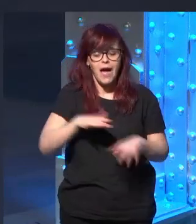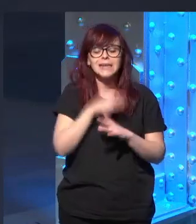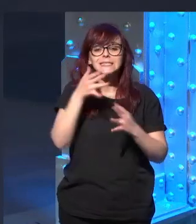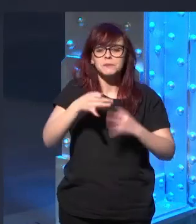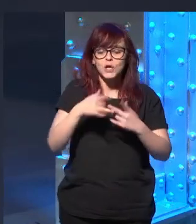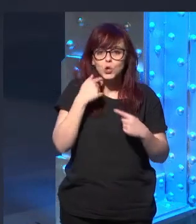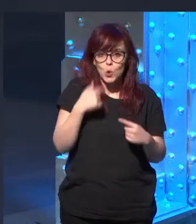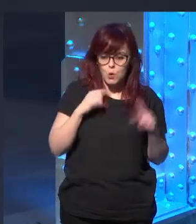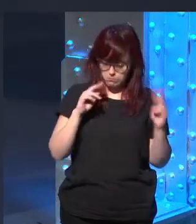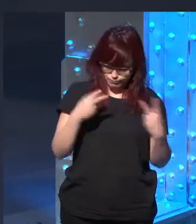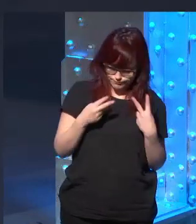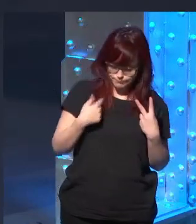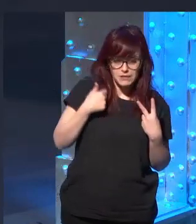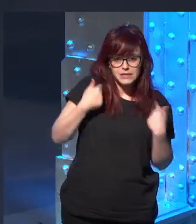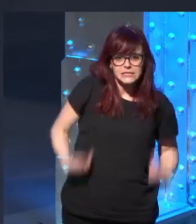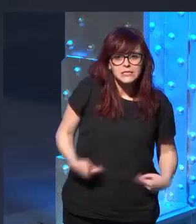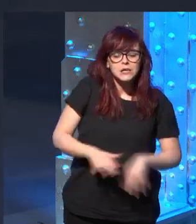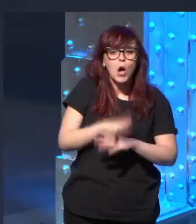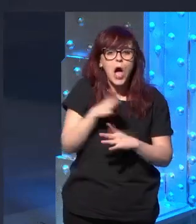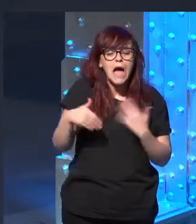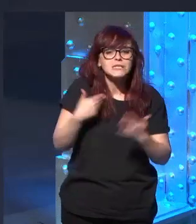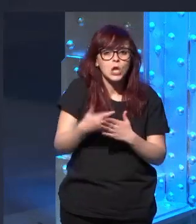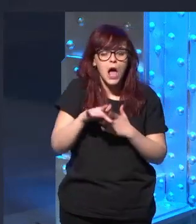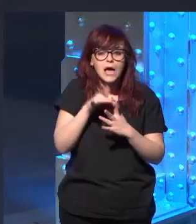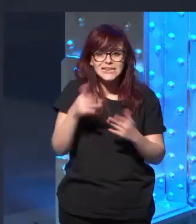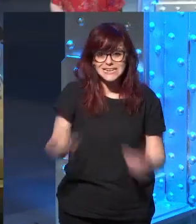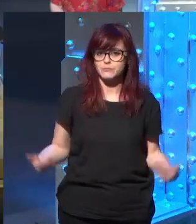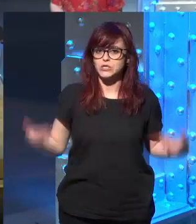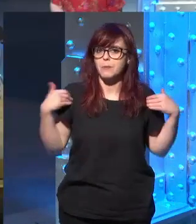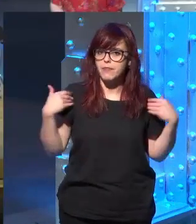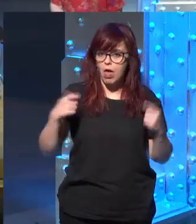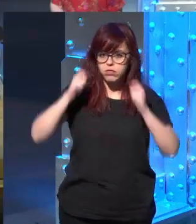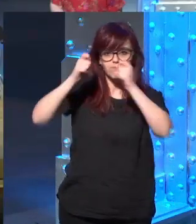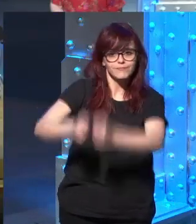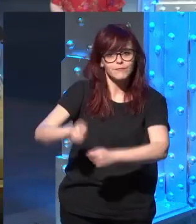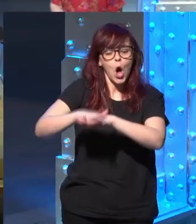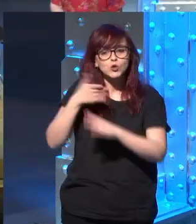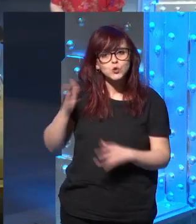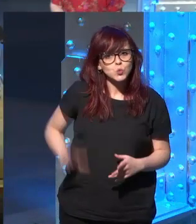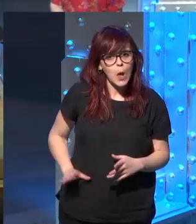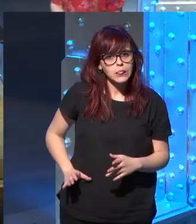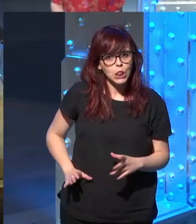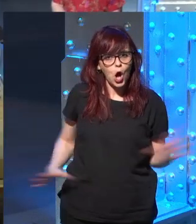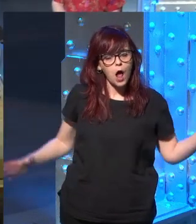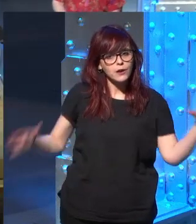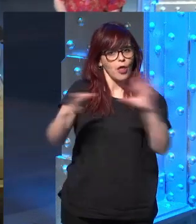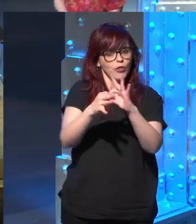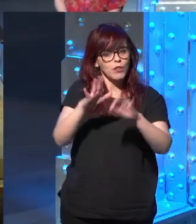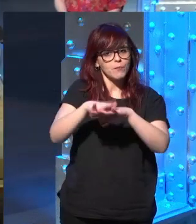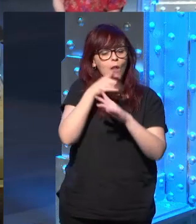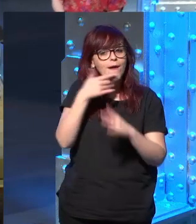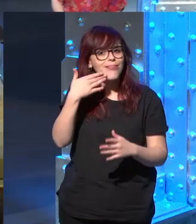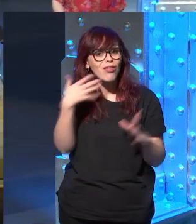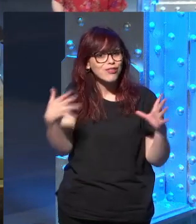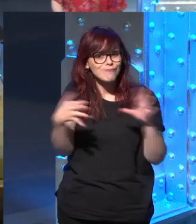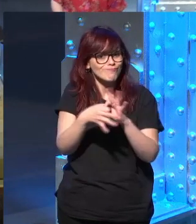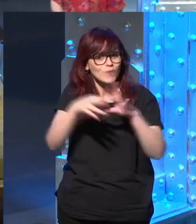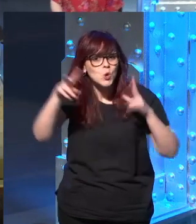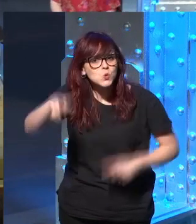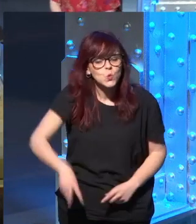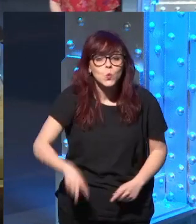yo nunca me he tratado como una, nunca nos han dado cargos de responsabilidad, nunca nos han dado sueldos que, correspondientes a nuestra edad.